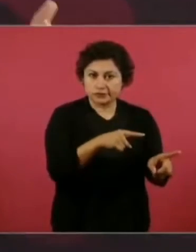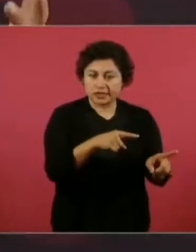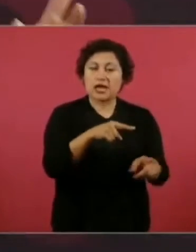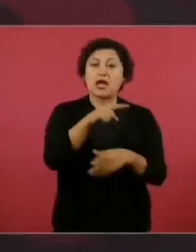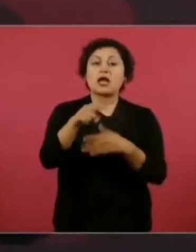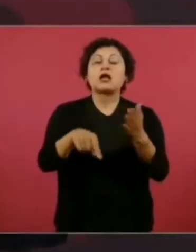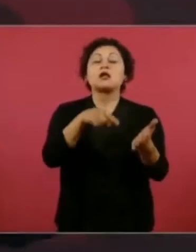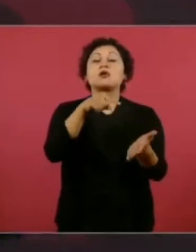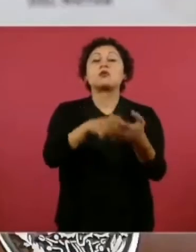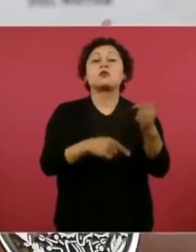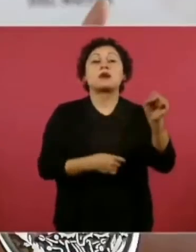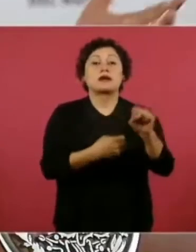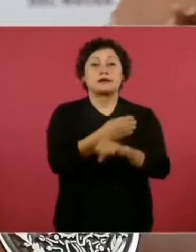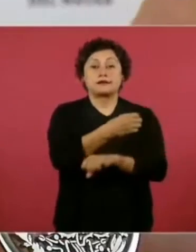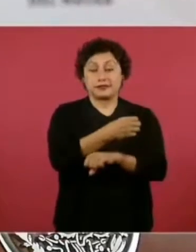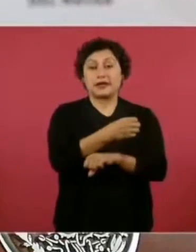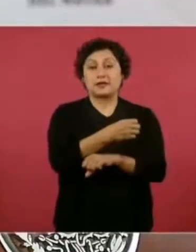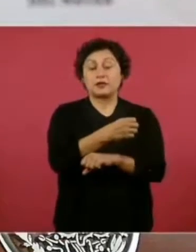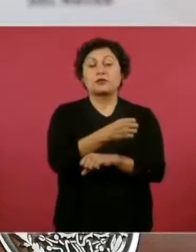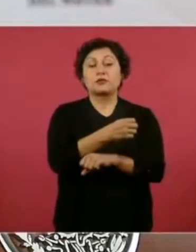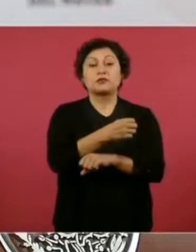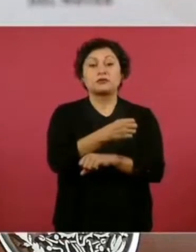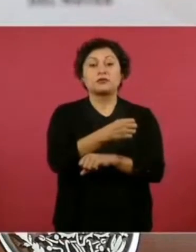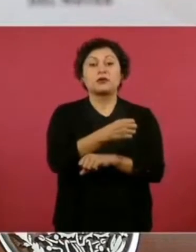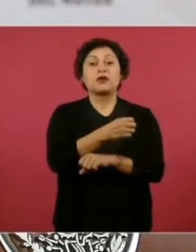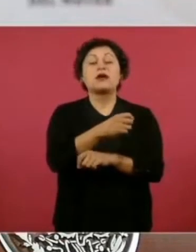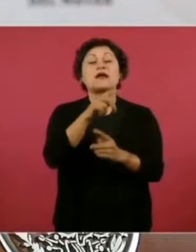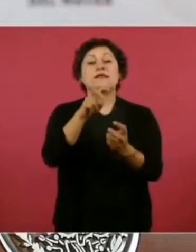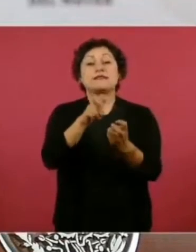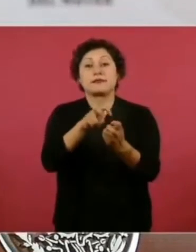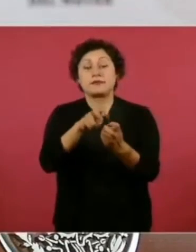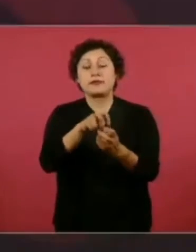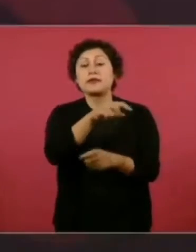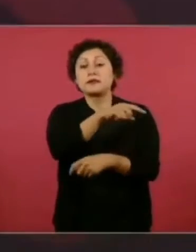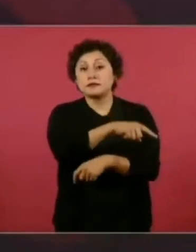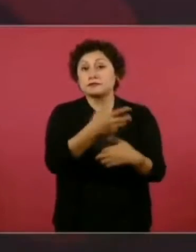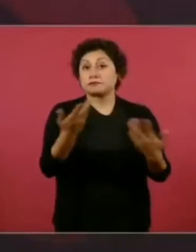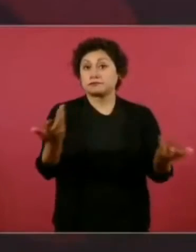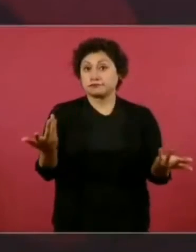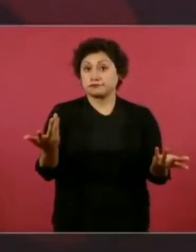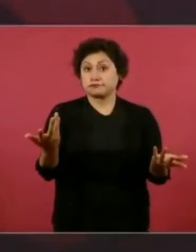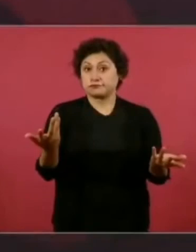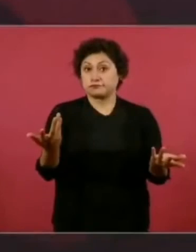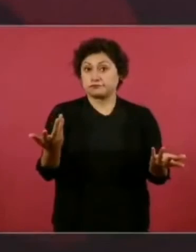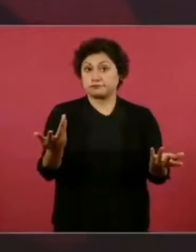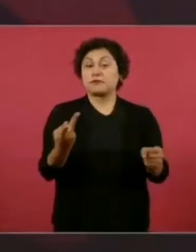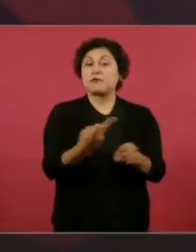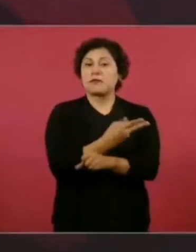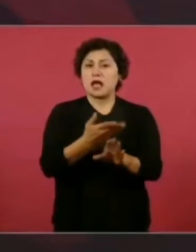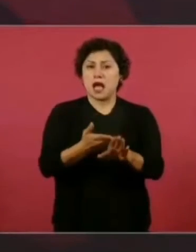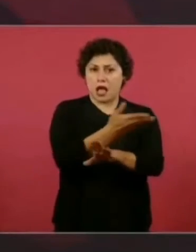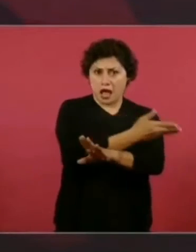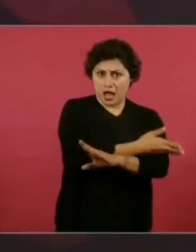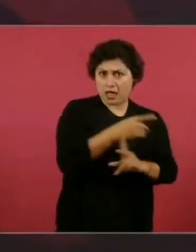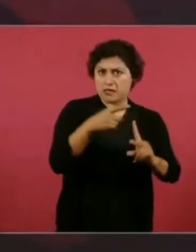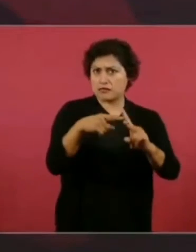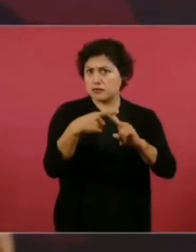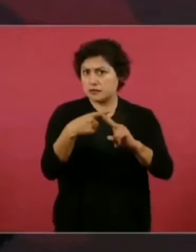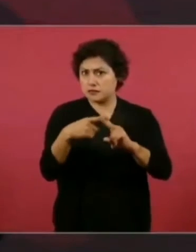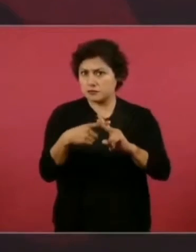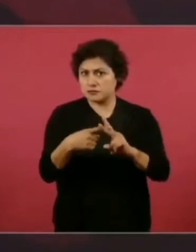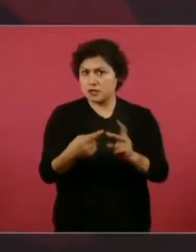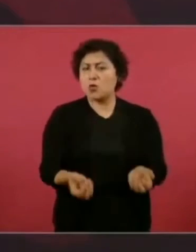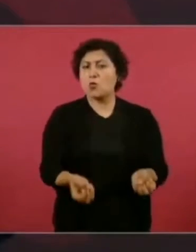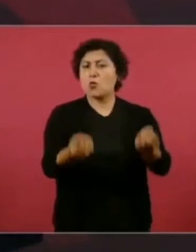Y ahí están los datos, los índices de letalidad. Eran más en